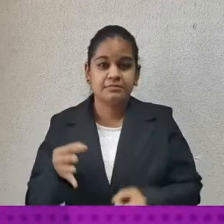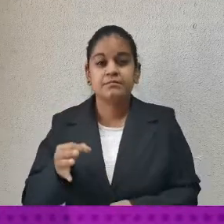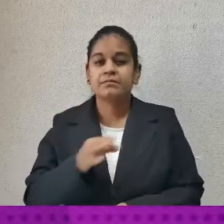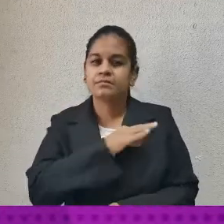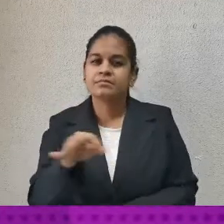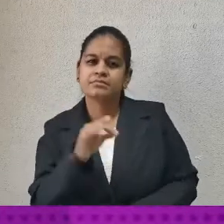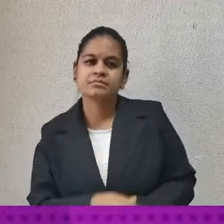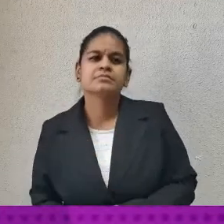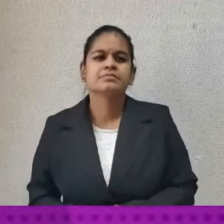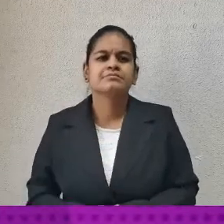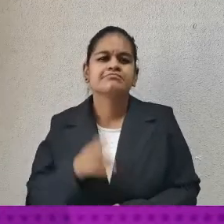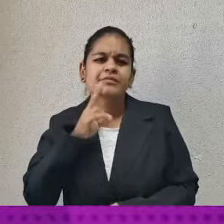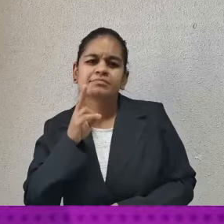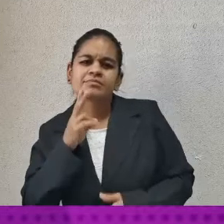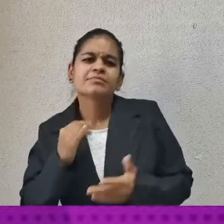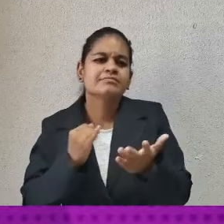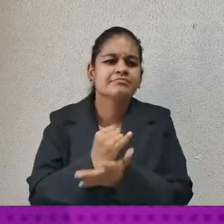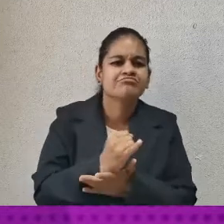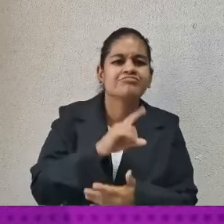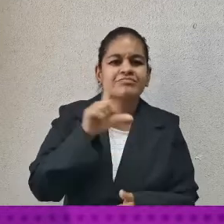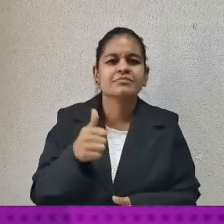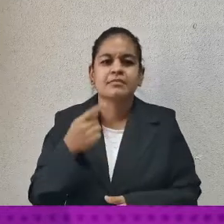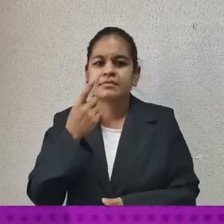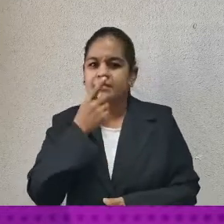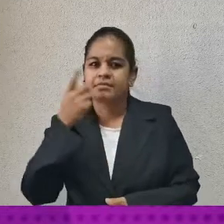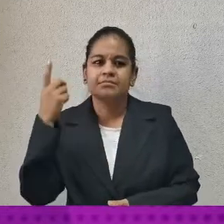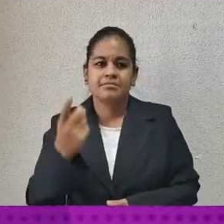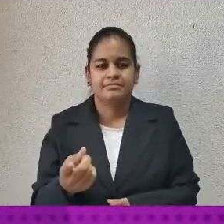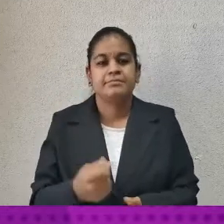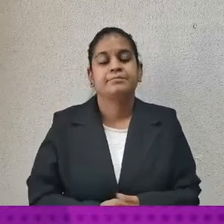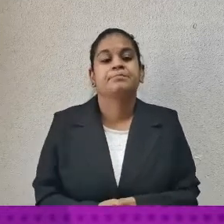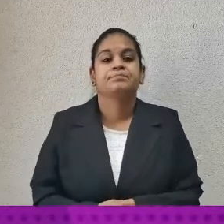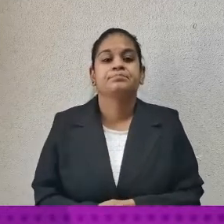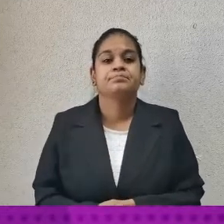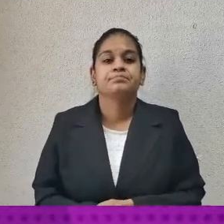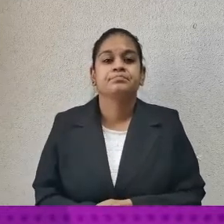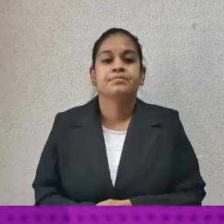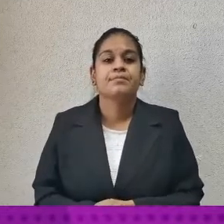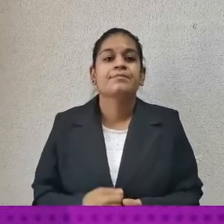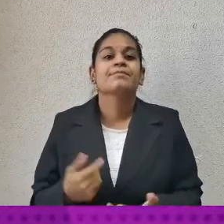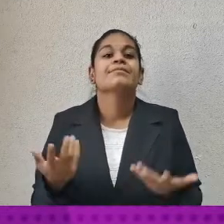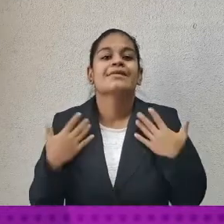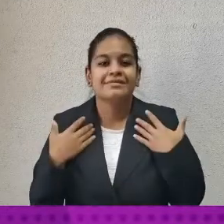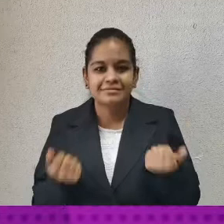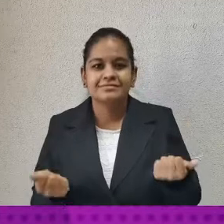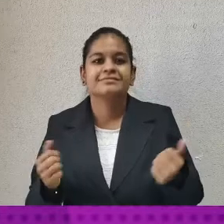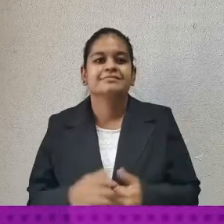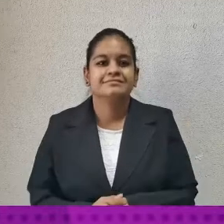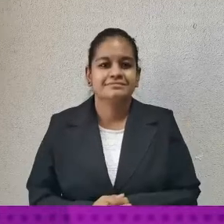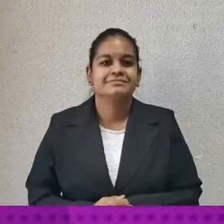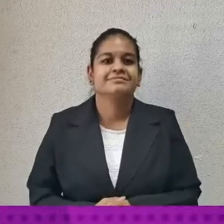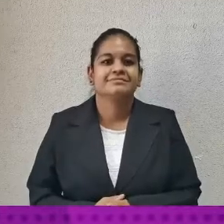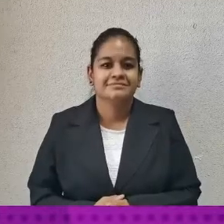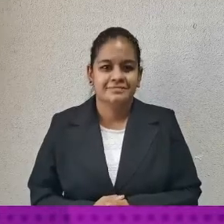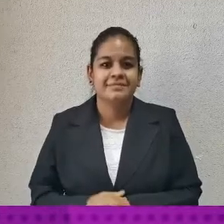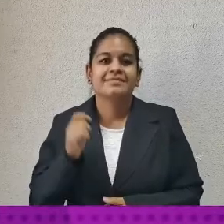Electoral, va a poder estudiar el caso y en su momento emitir una resolución al respecto. Esto ocurre cuando algún candidato, no